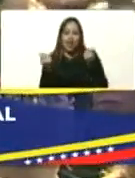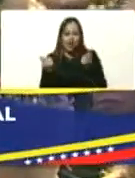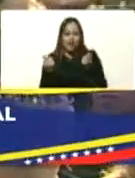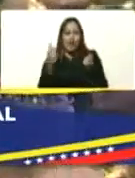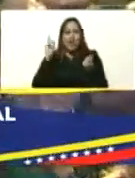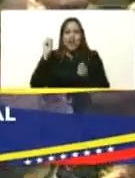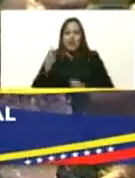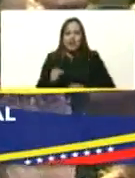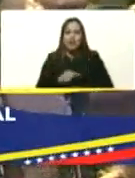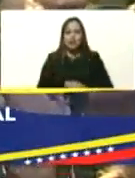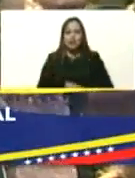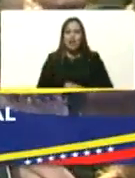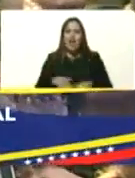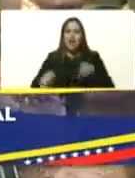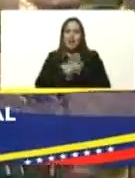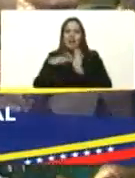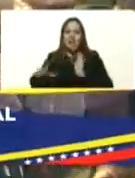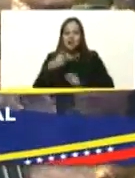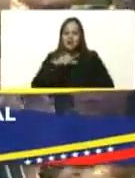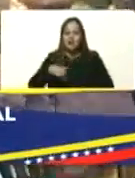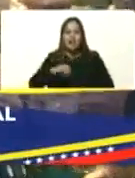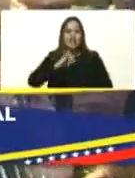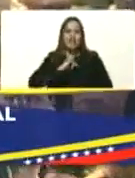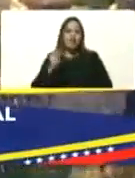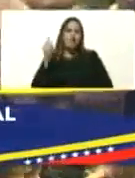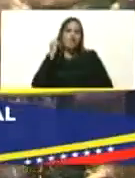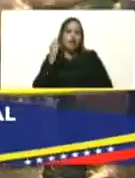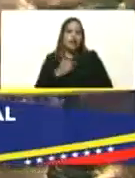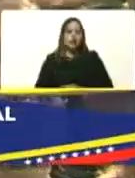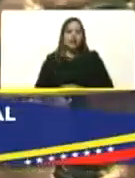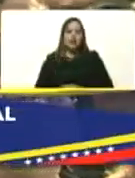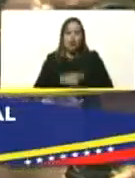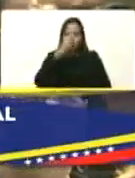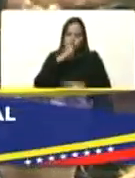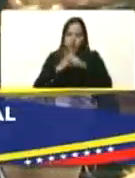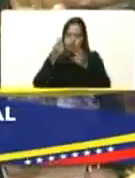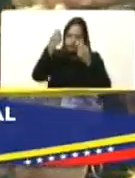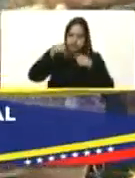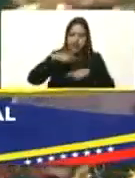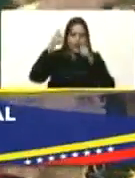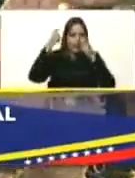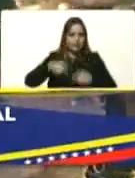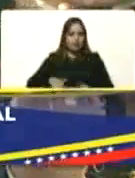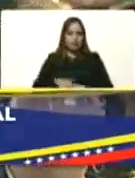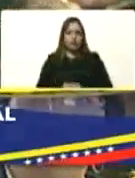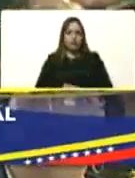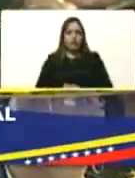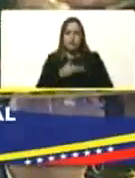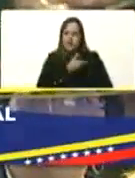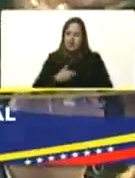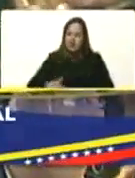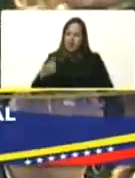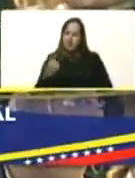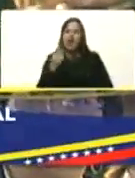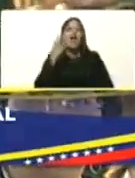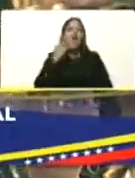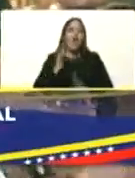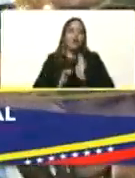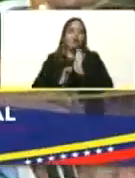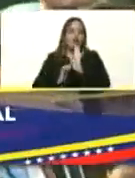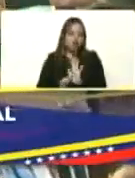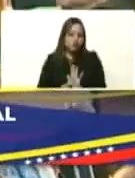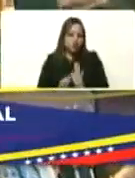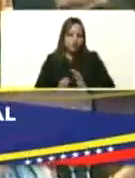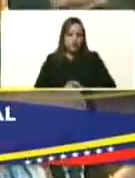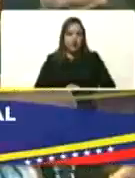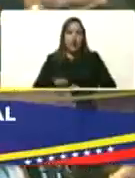sino también el derecho a nuestra identidad como mujeres dignas, soberanas y ciudadanas. Presidente, solo quiero darle un ejemplo, porque